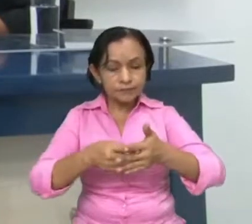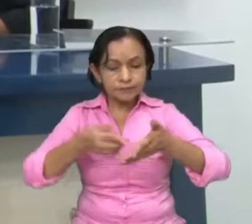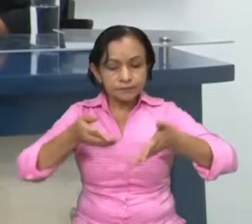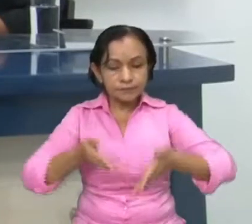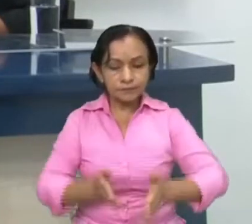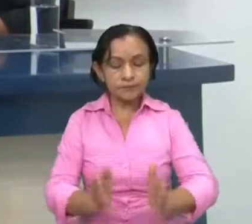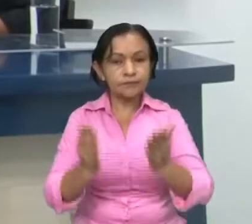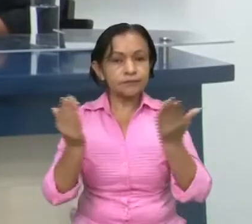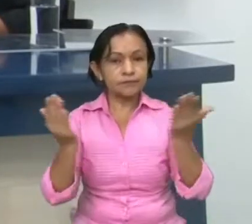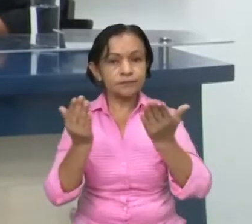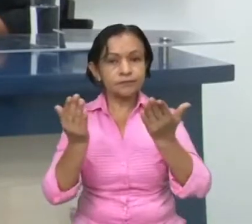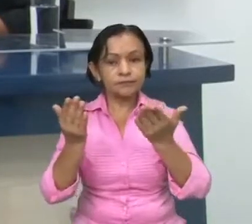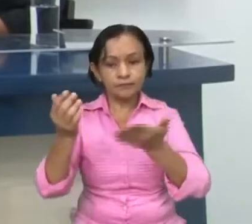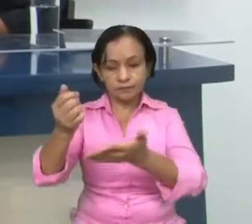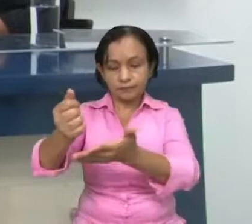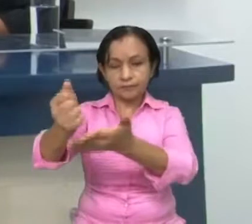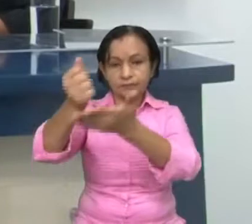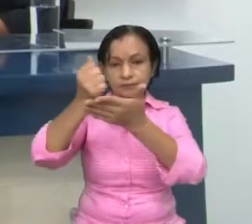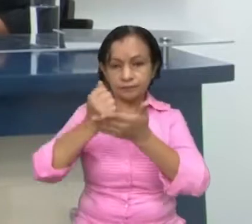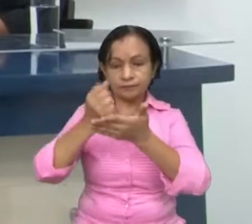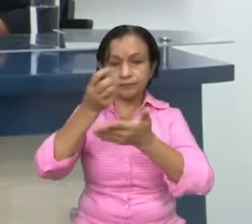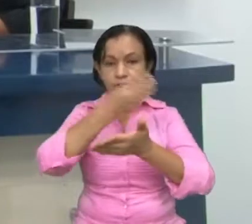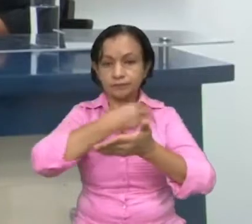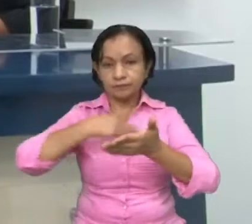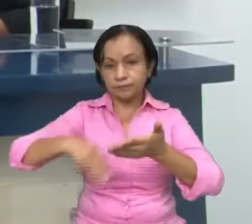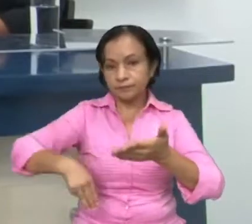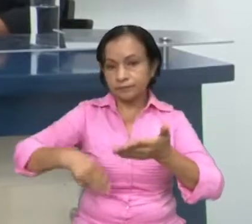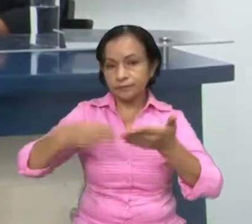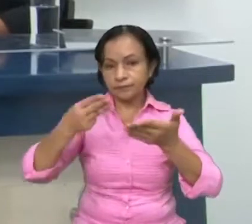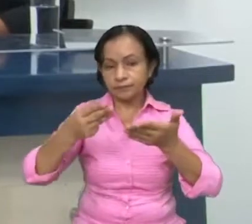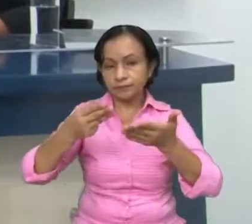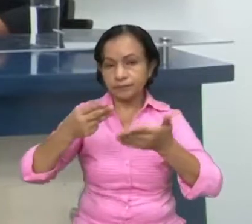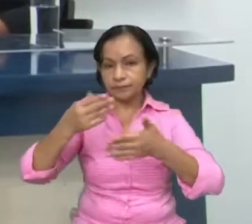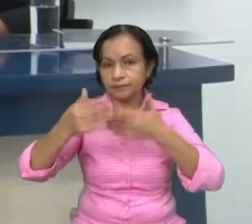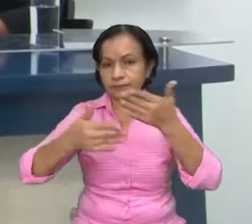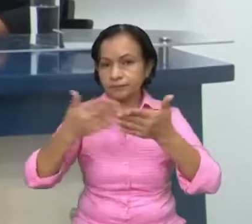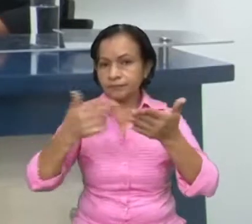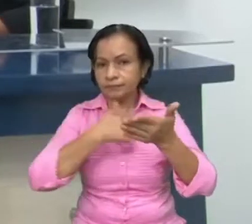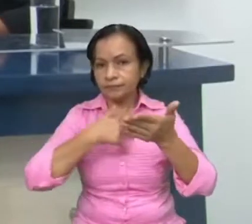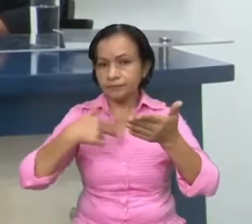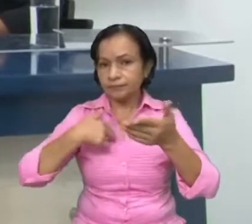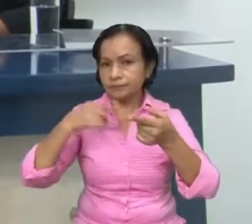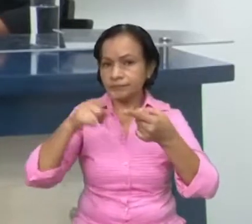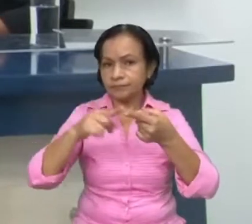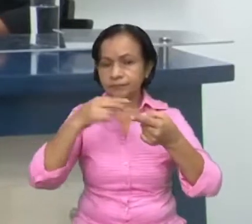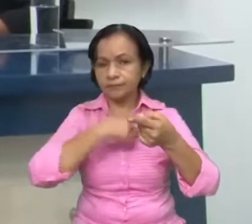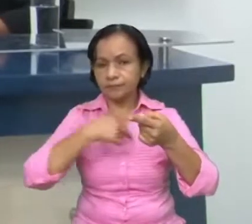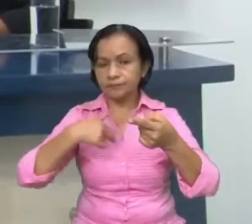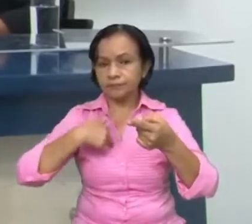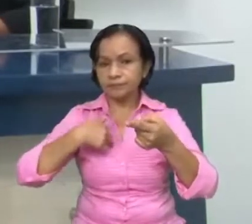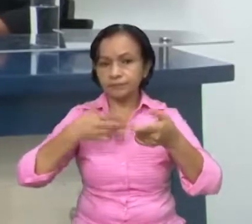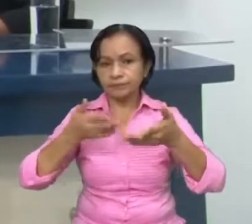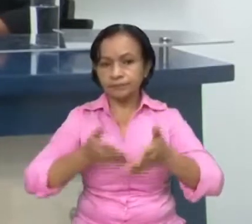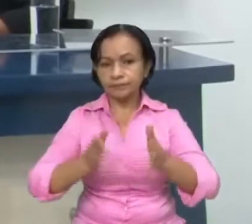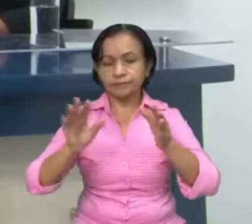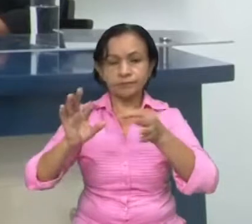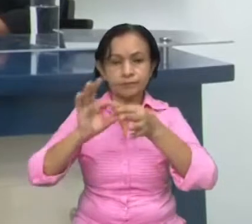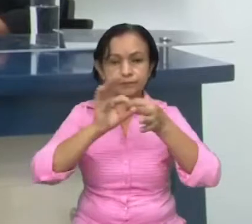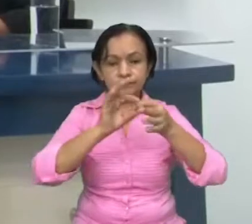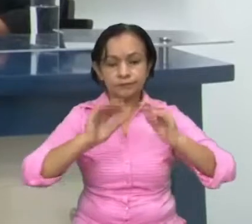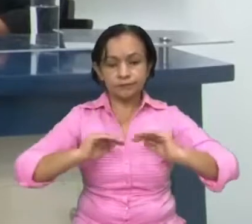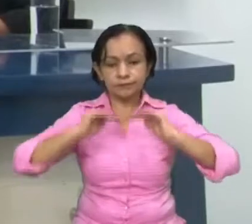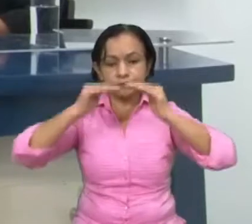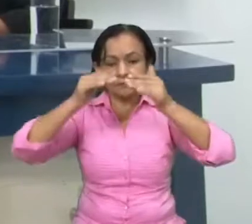prenatal. La inversión que hizo el Ministerio en el proceso de la creación de una unidad de